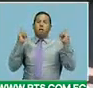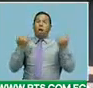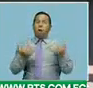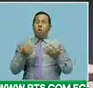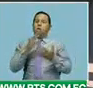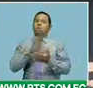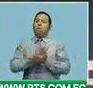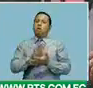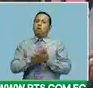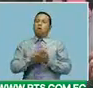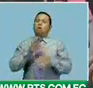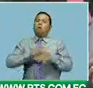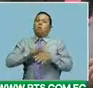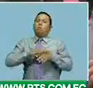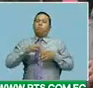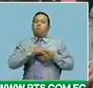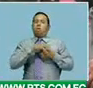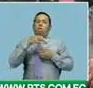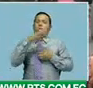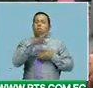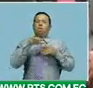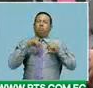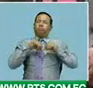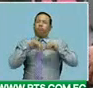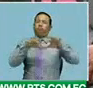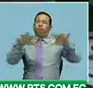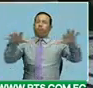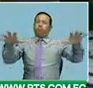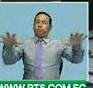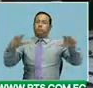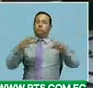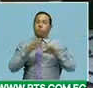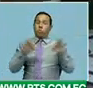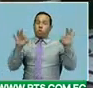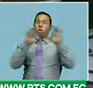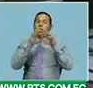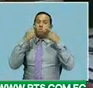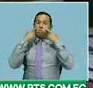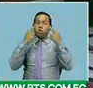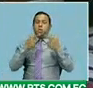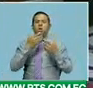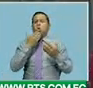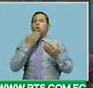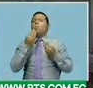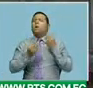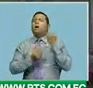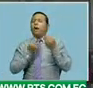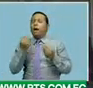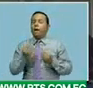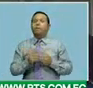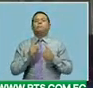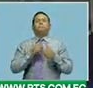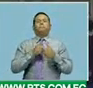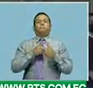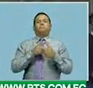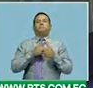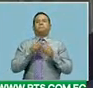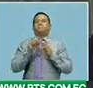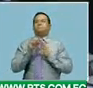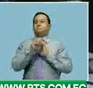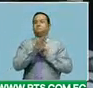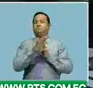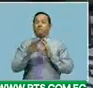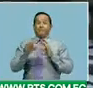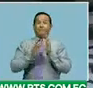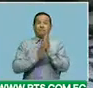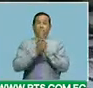situación difícil que vive la ciudad y el país a causa de la pandemia. Los actos oficiales fueron el Tedeum desarrollado en la Catedral Mayor de la urbe